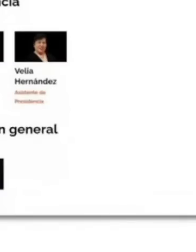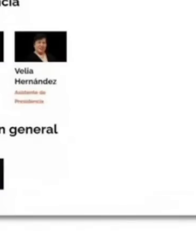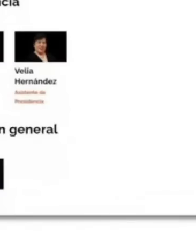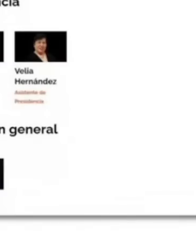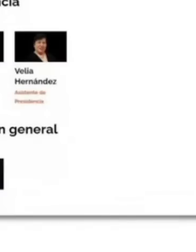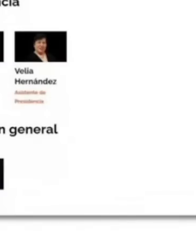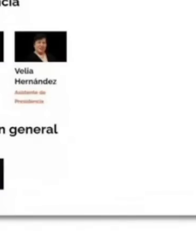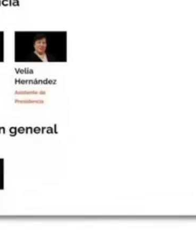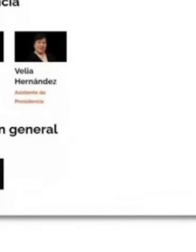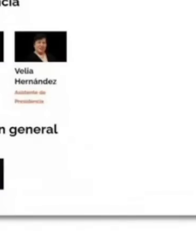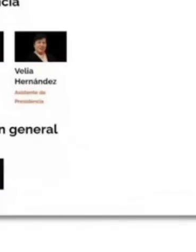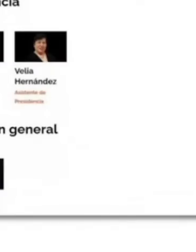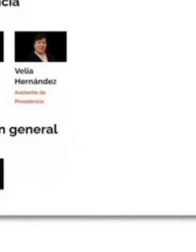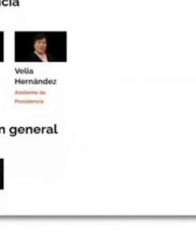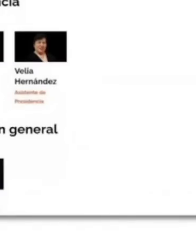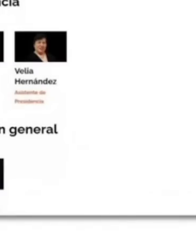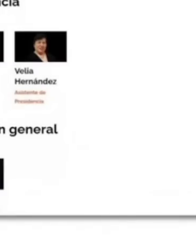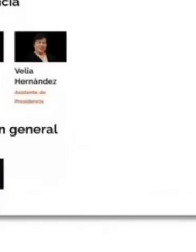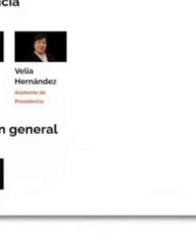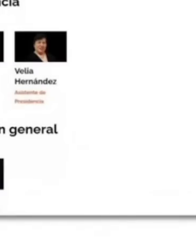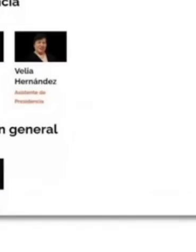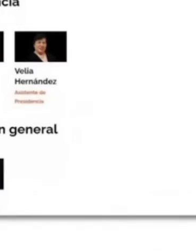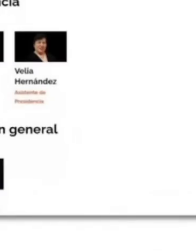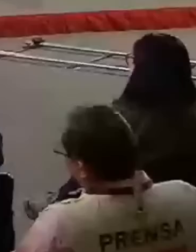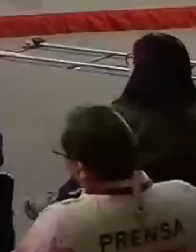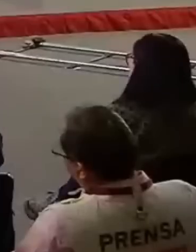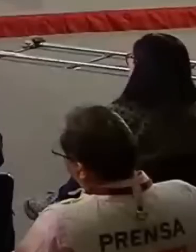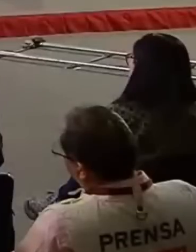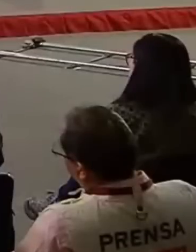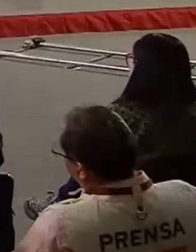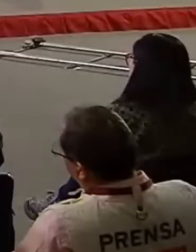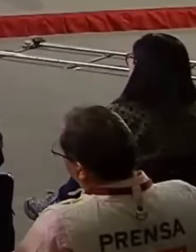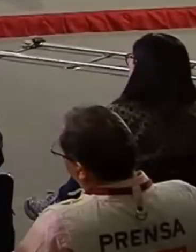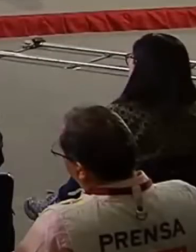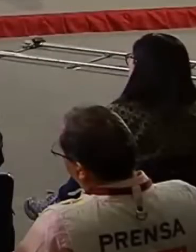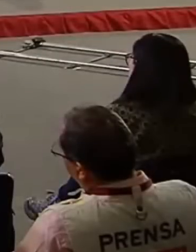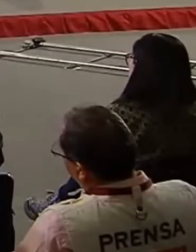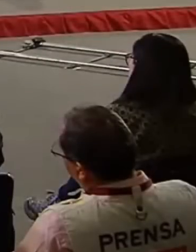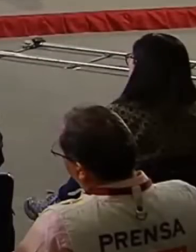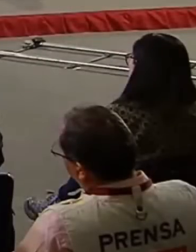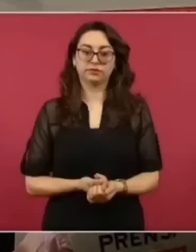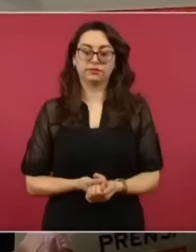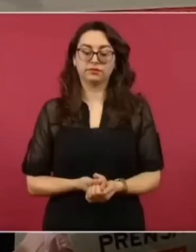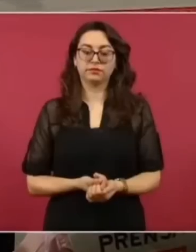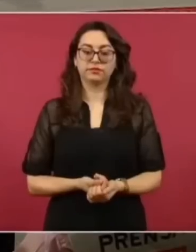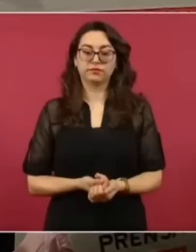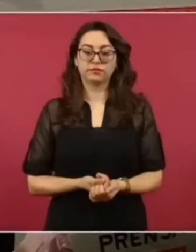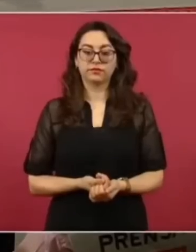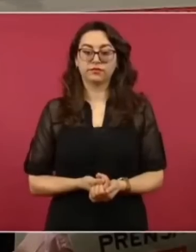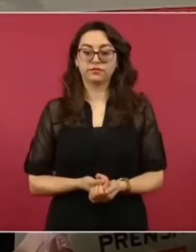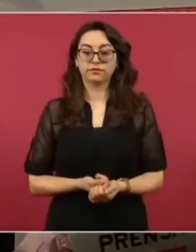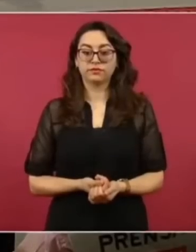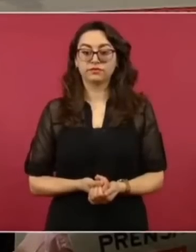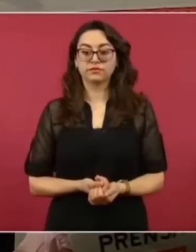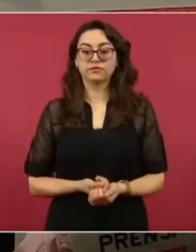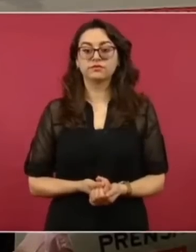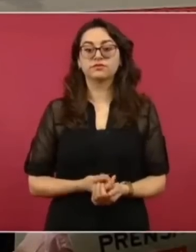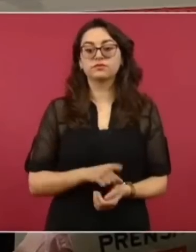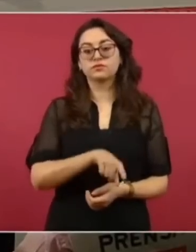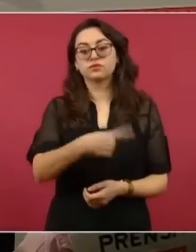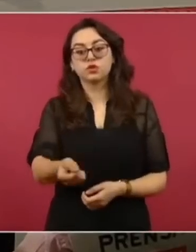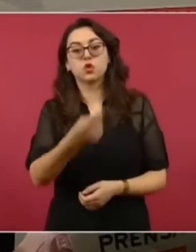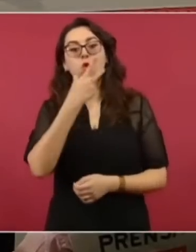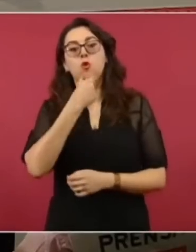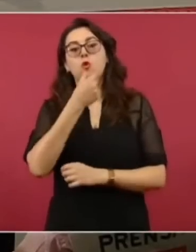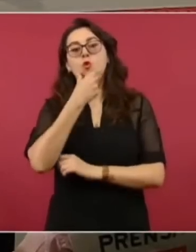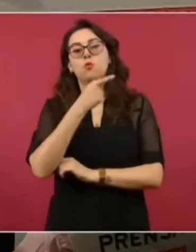suscribe iniciativas y bulos que comparte la sociedad civil de Claudio X González. Luis Rubio, por su parte, es